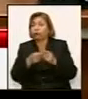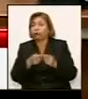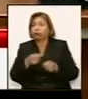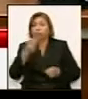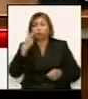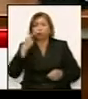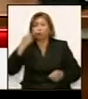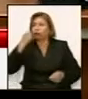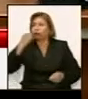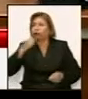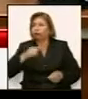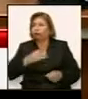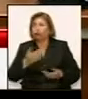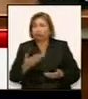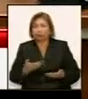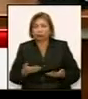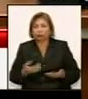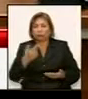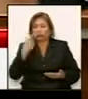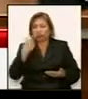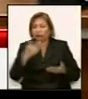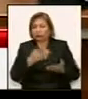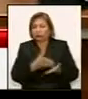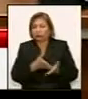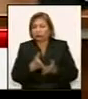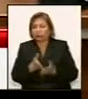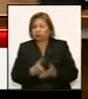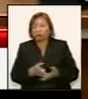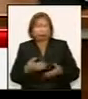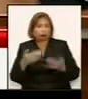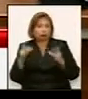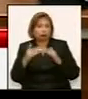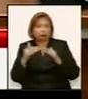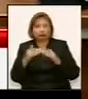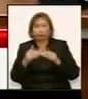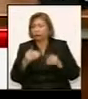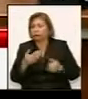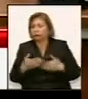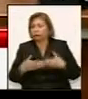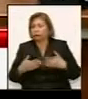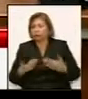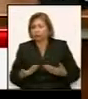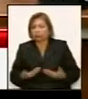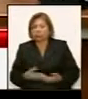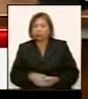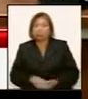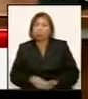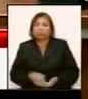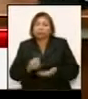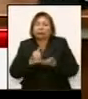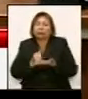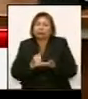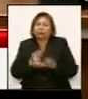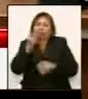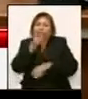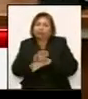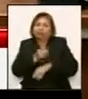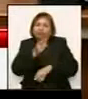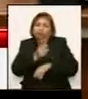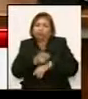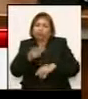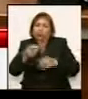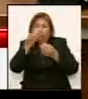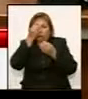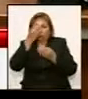y violentos contra mujeres en línea no muy común entre alguien contamos desde el ayúdeme a denunciar este